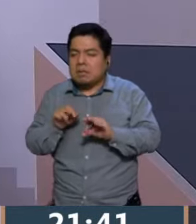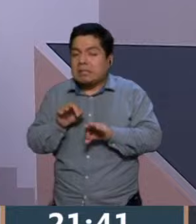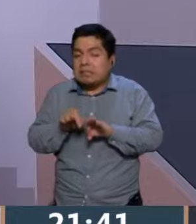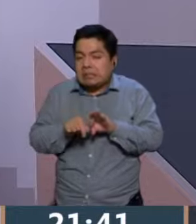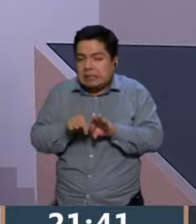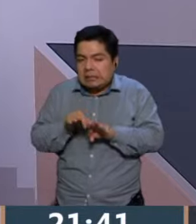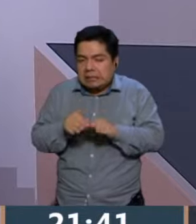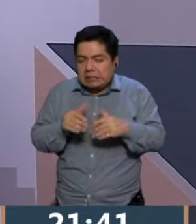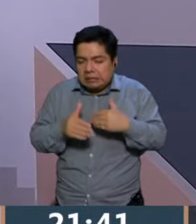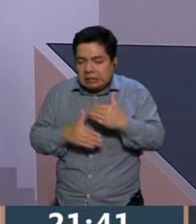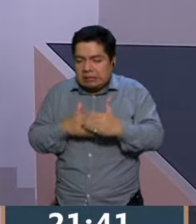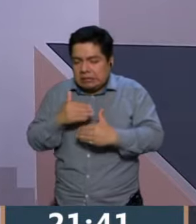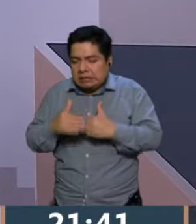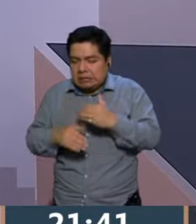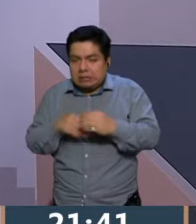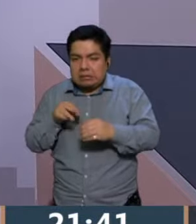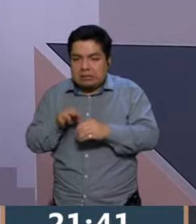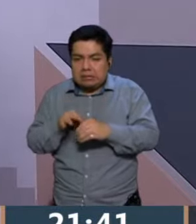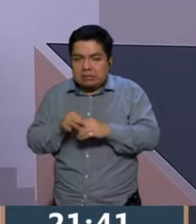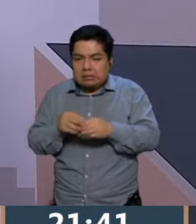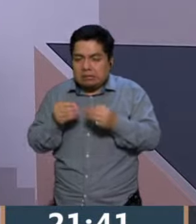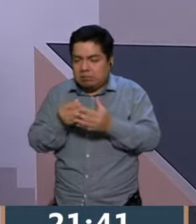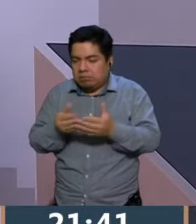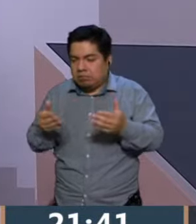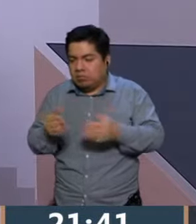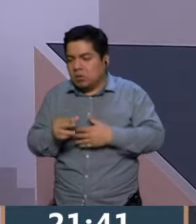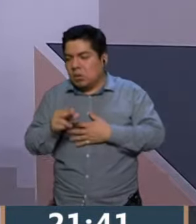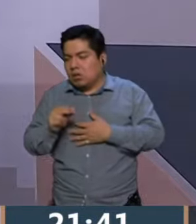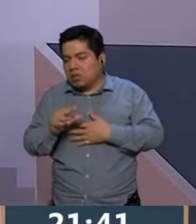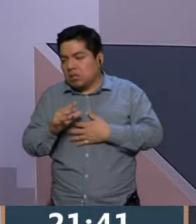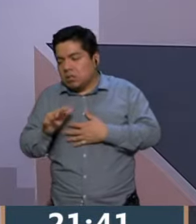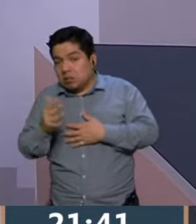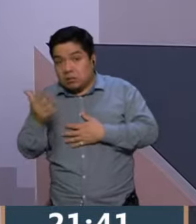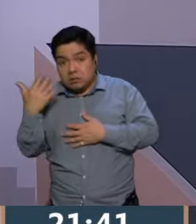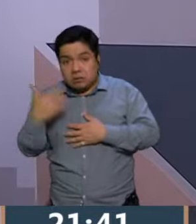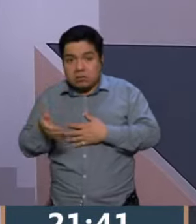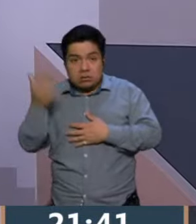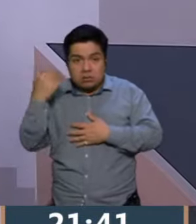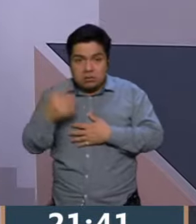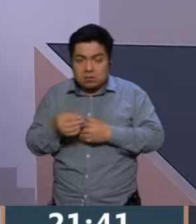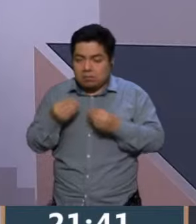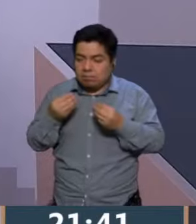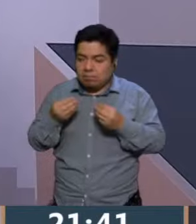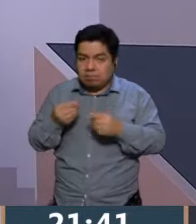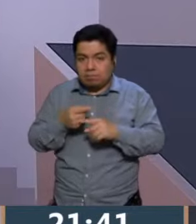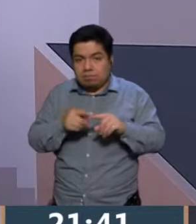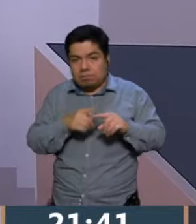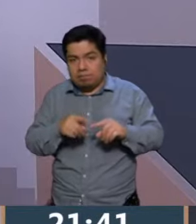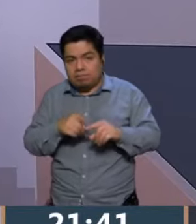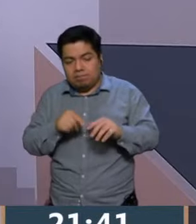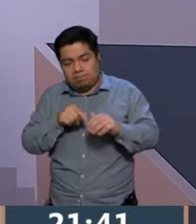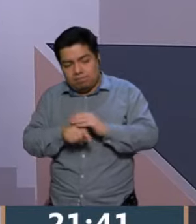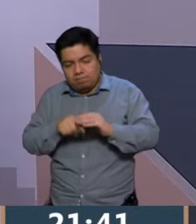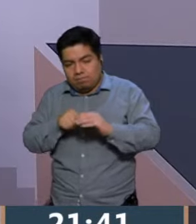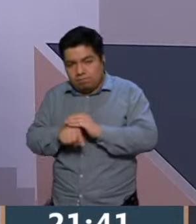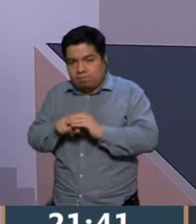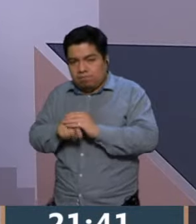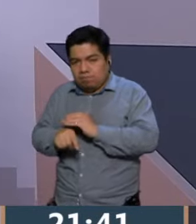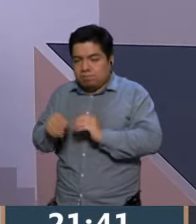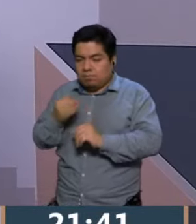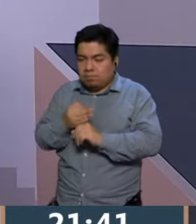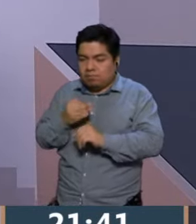en este proceso electoral de Apalamas, porque hemos recibido más de 850 quejas, que duplican más de 2.5 veces las que hemos recibido en estos procesos a esta